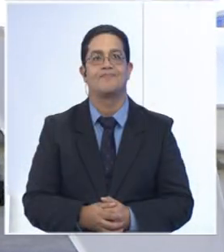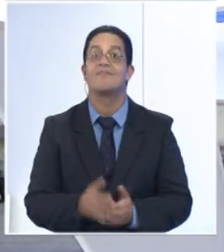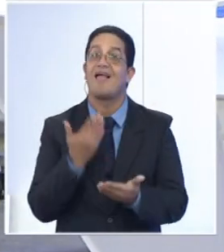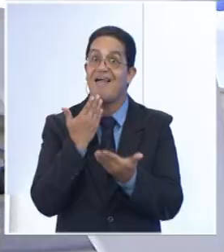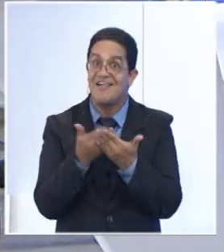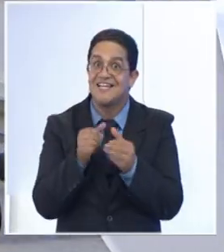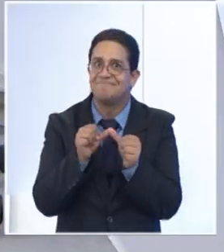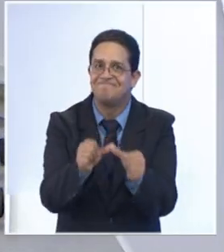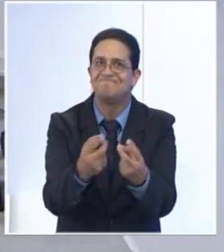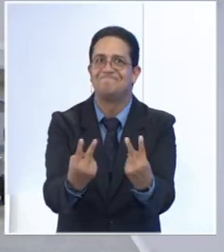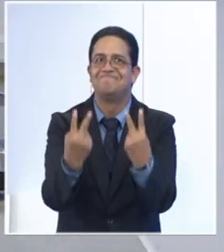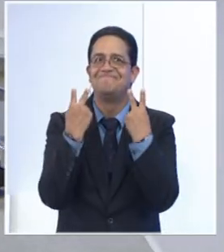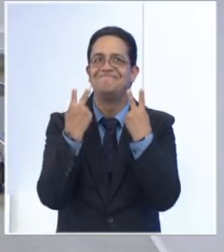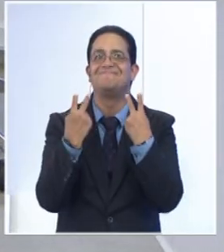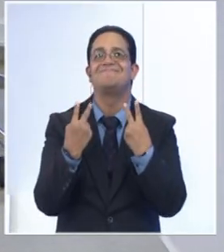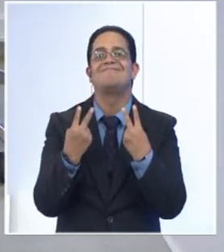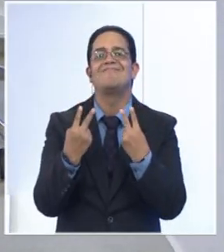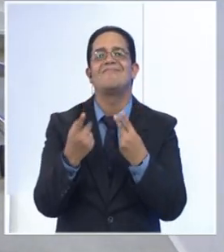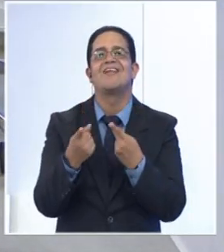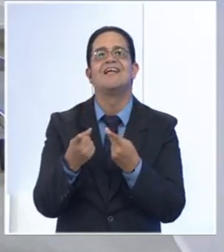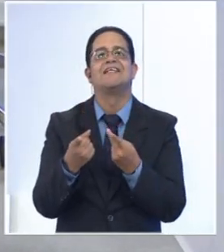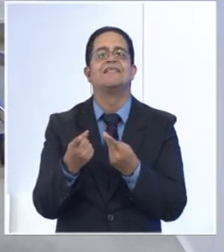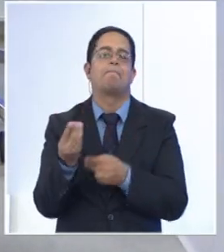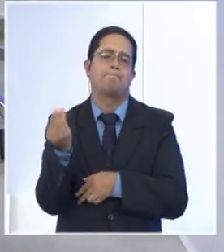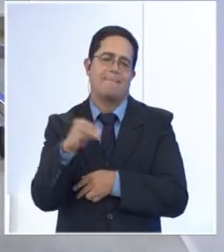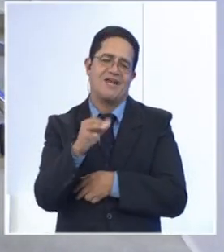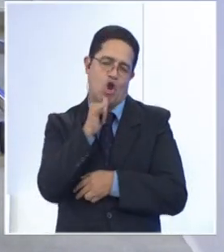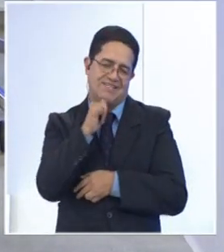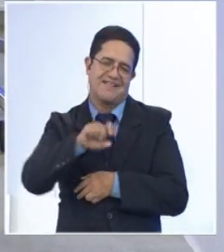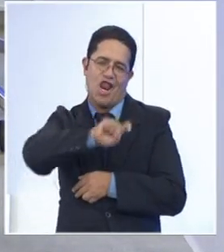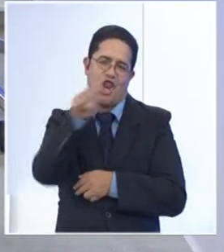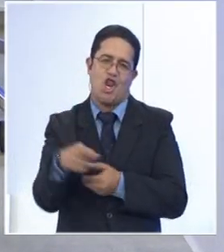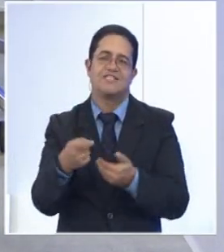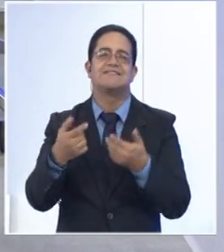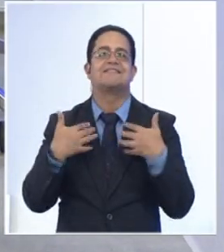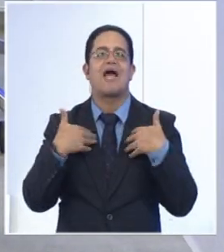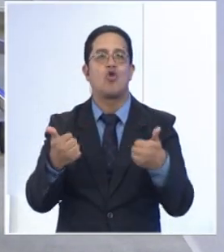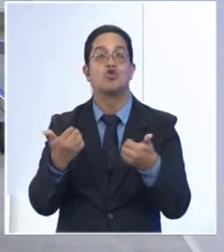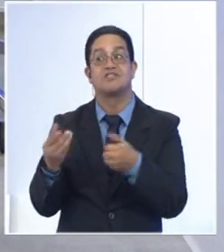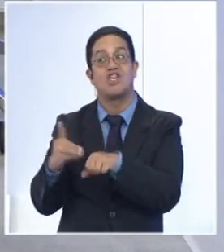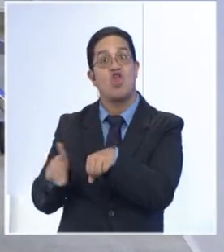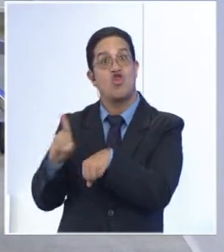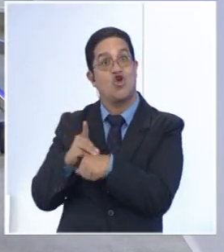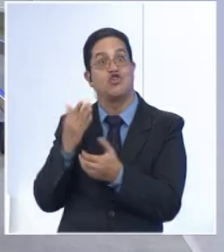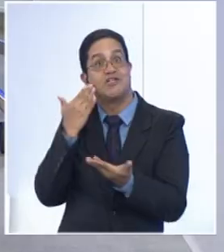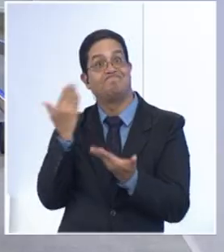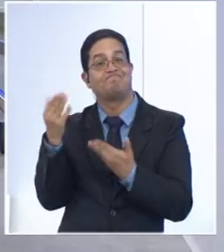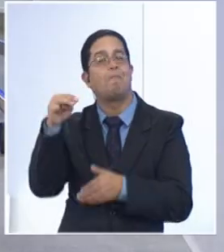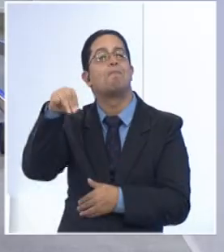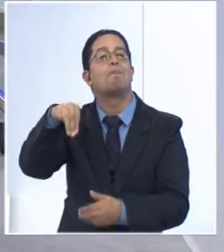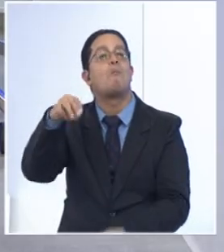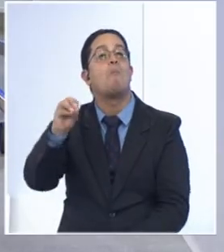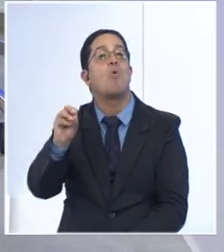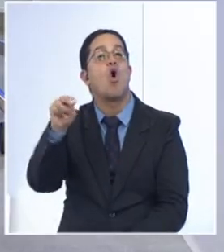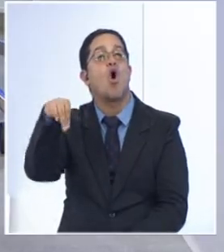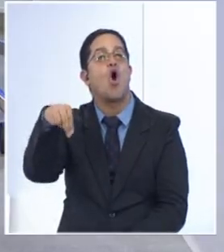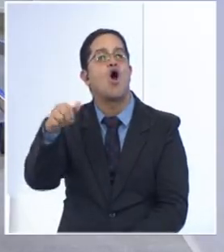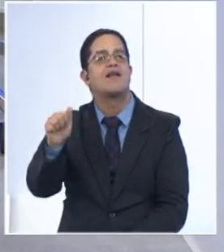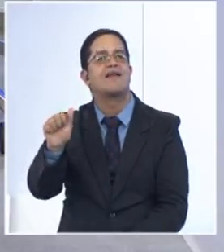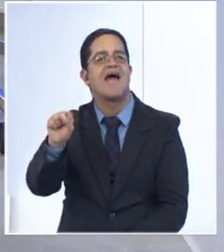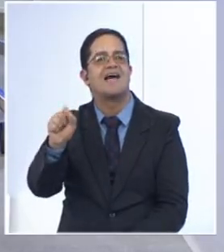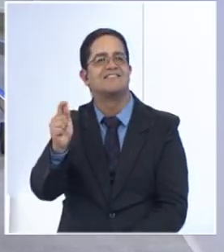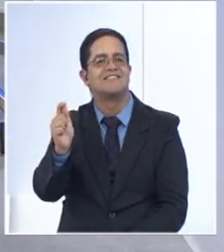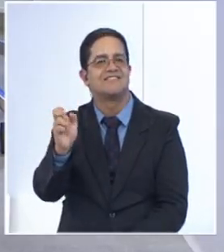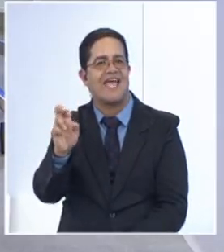Gracias por continuar en nuestra sintonía. Seguimos con mucho más de Noticias Globovisión Salud. El doctor Andrés Monasterios nos sigue acompañando, médico traumatólogo.